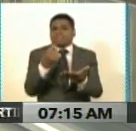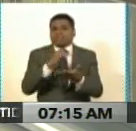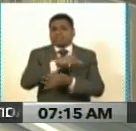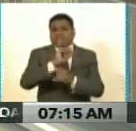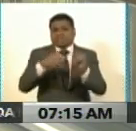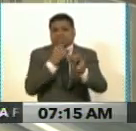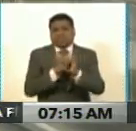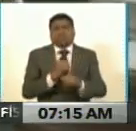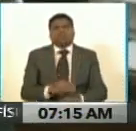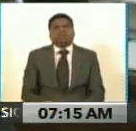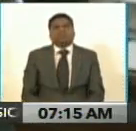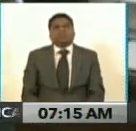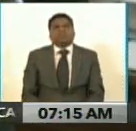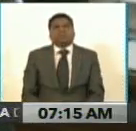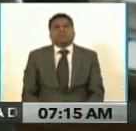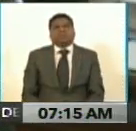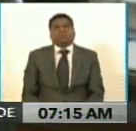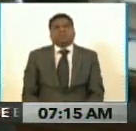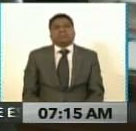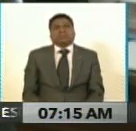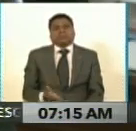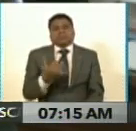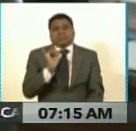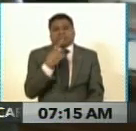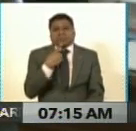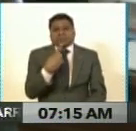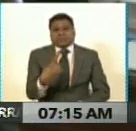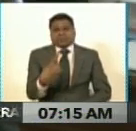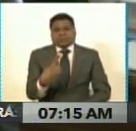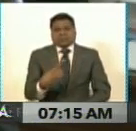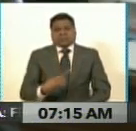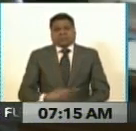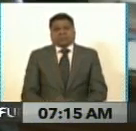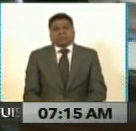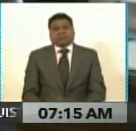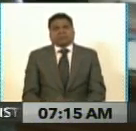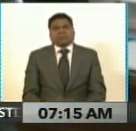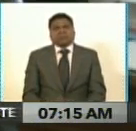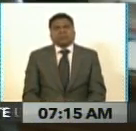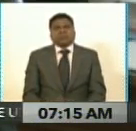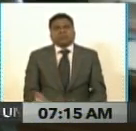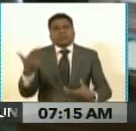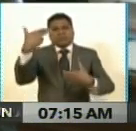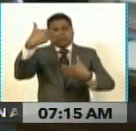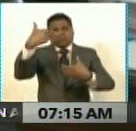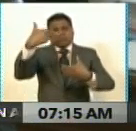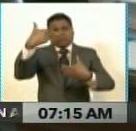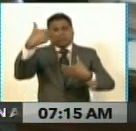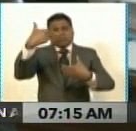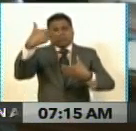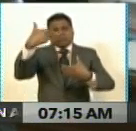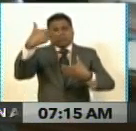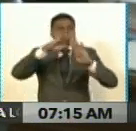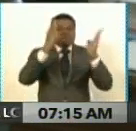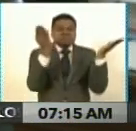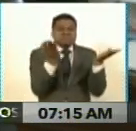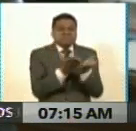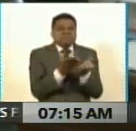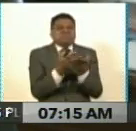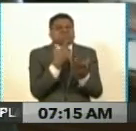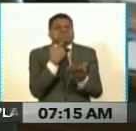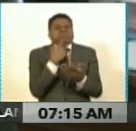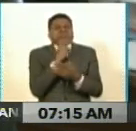internacional hay que destacar lo siguiente la gasolina colombiana es la está al